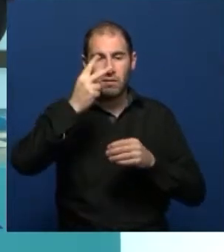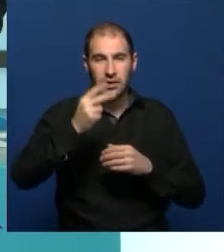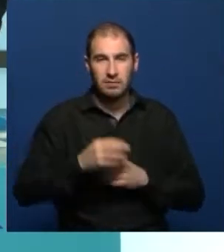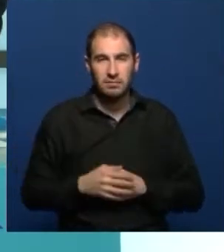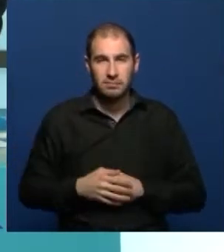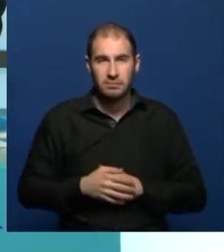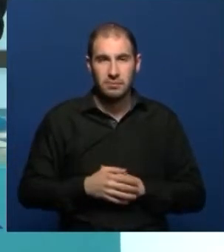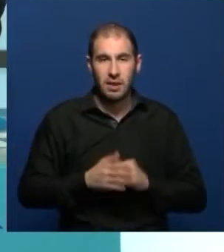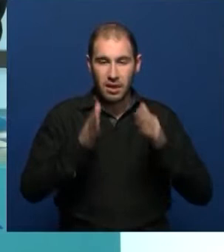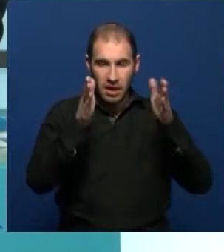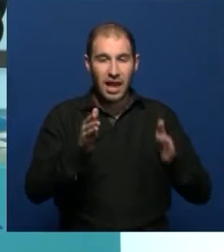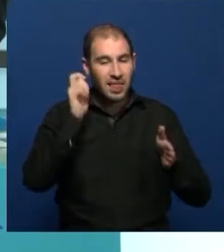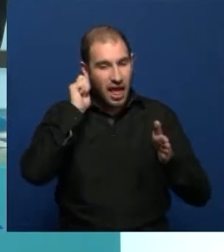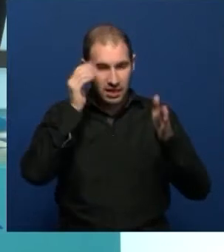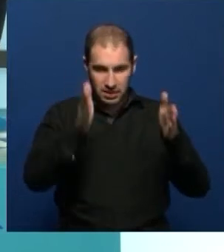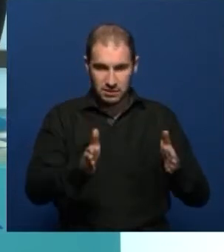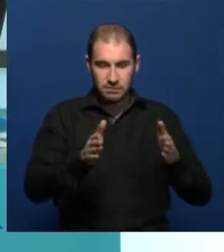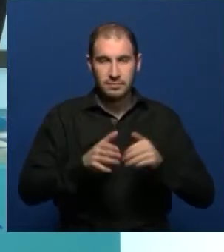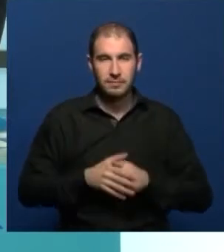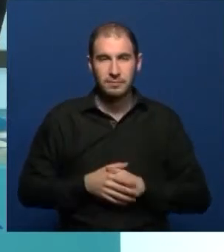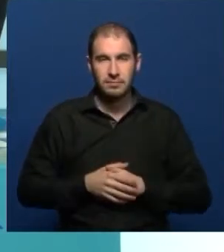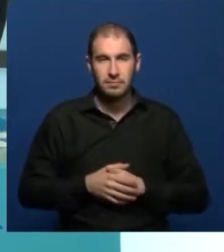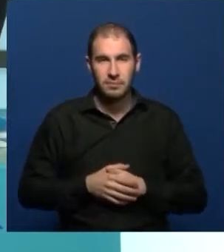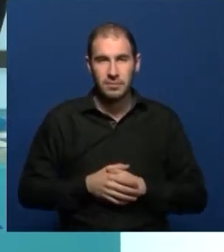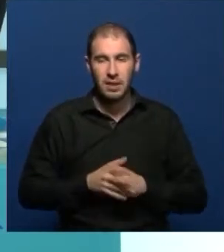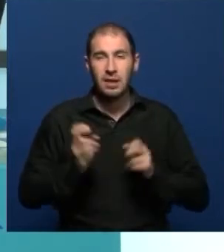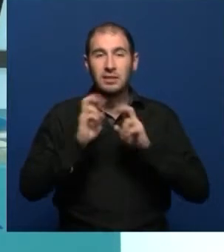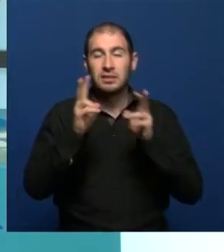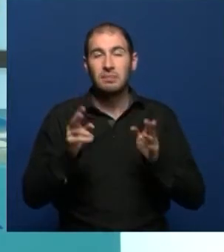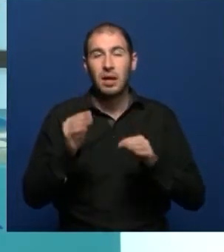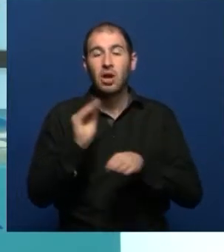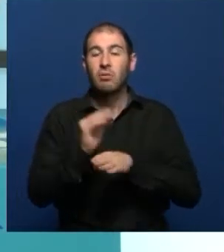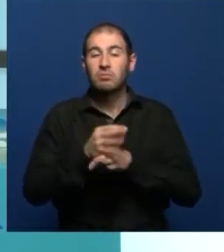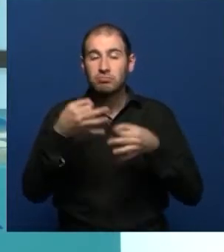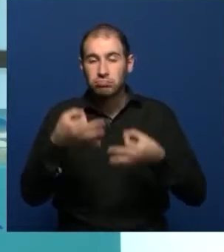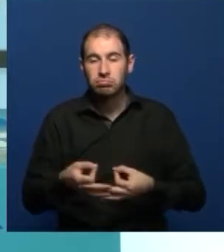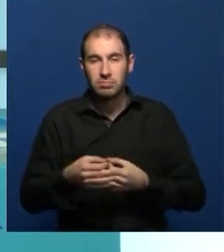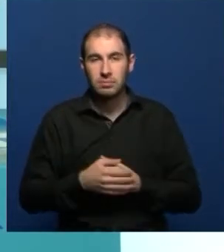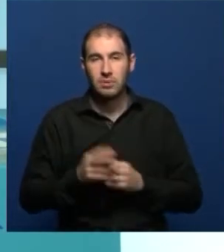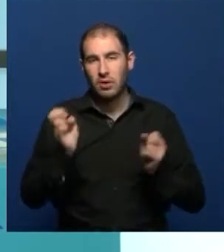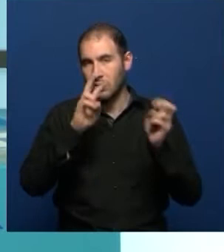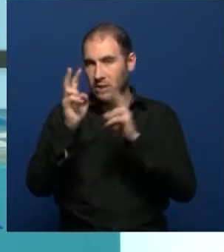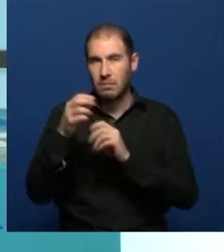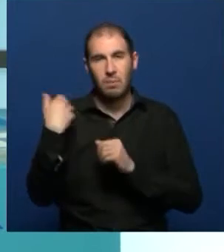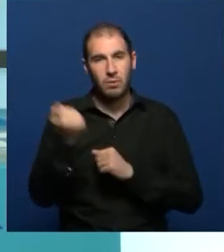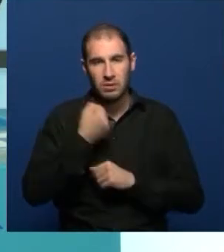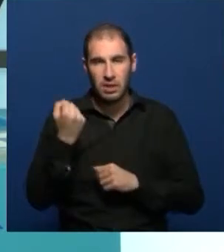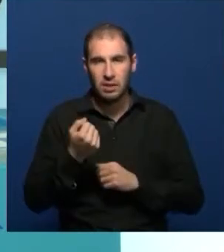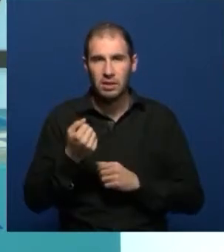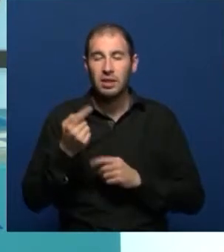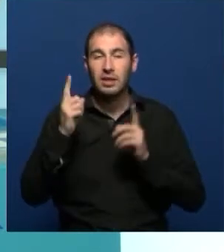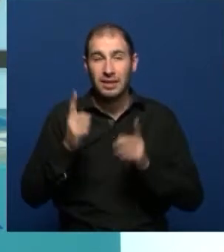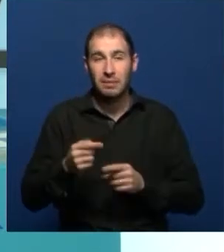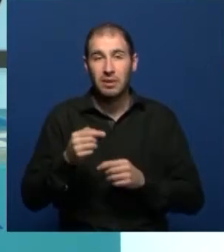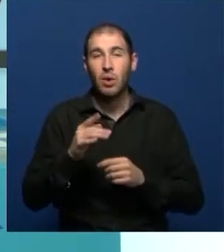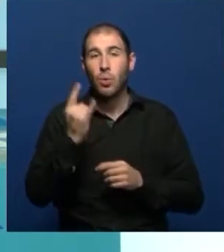¿no? En esa franja etaria. En términos de seguridad alimentaria, otro tema muy serio y que lo confirma